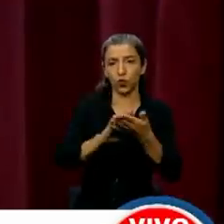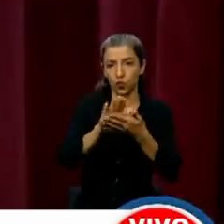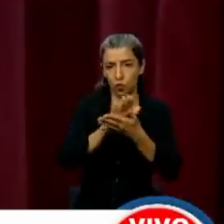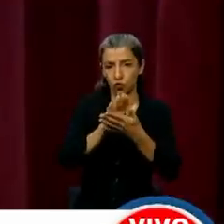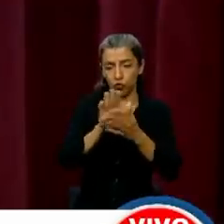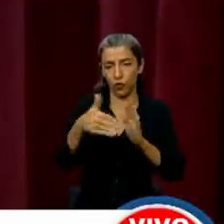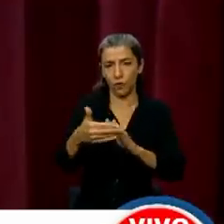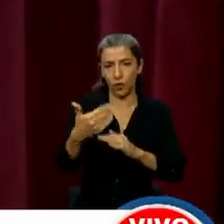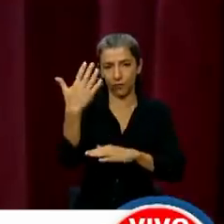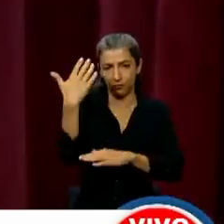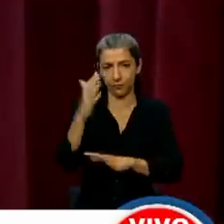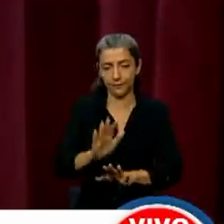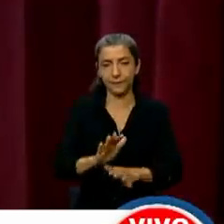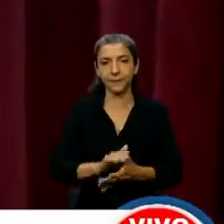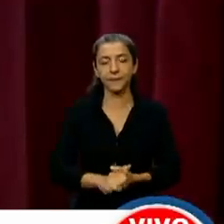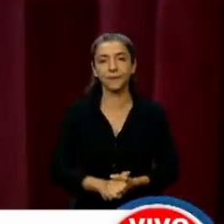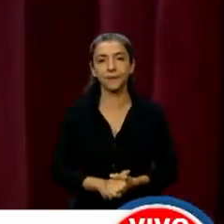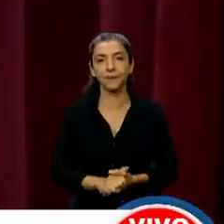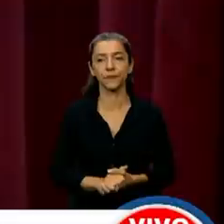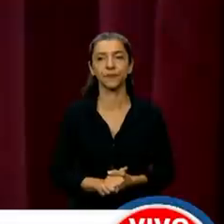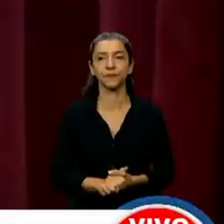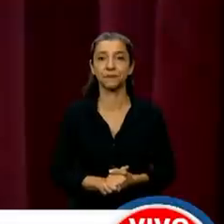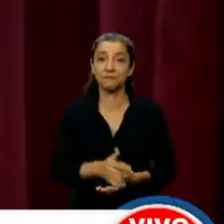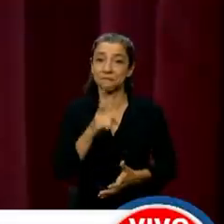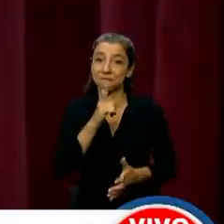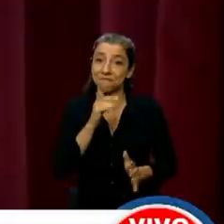resolver suponemos